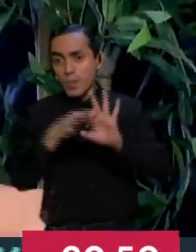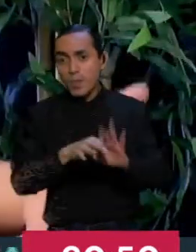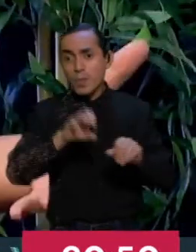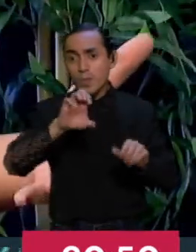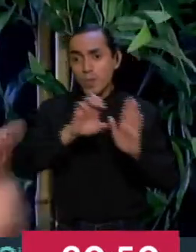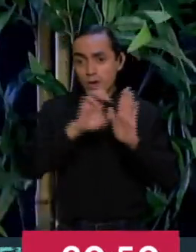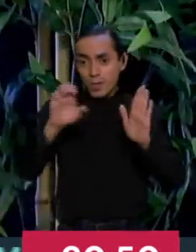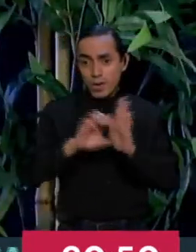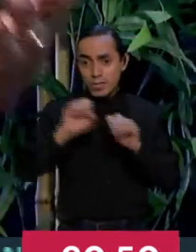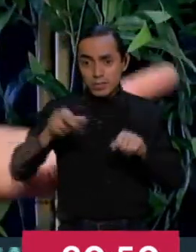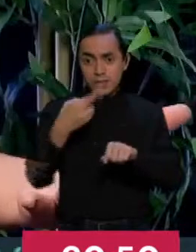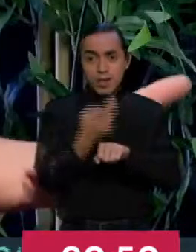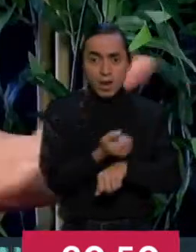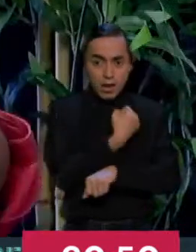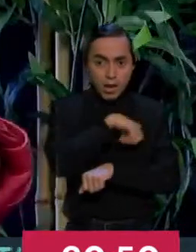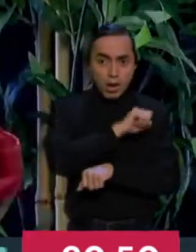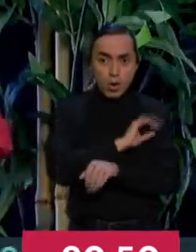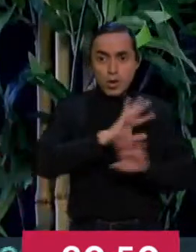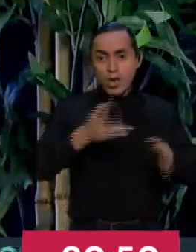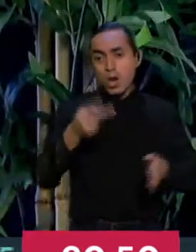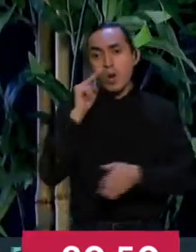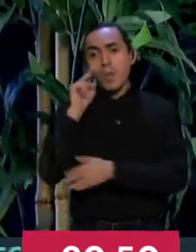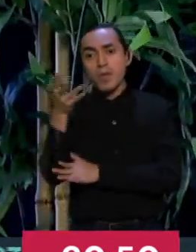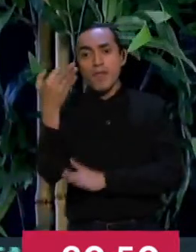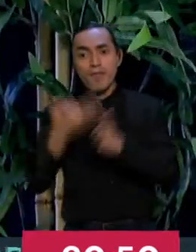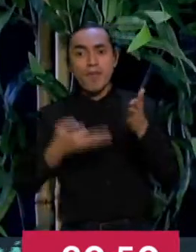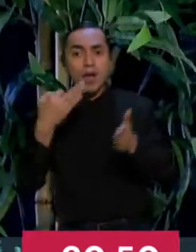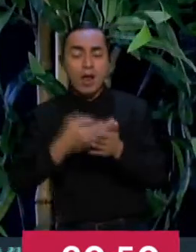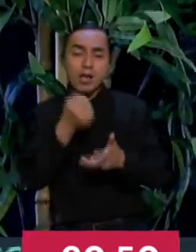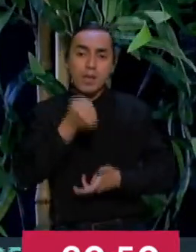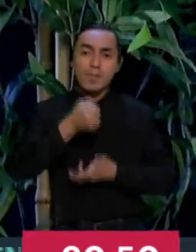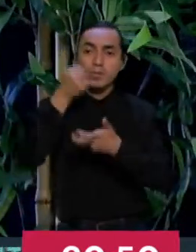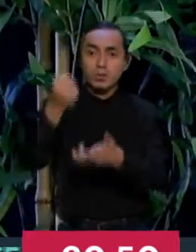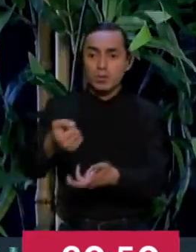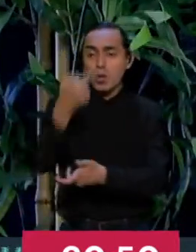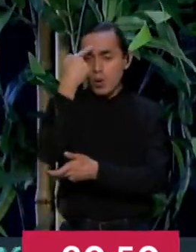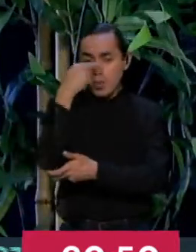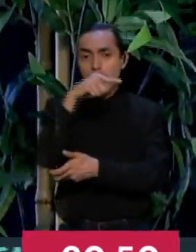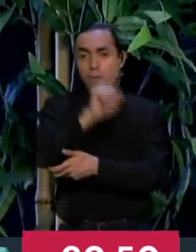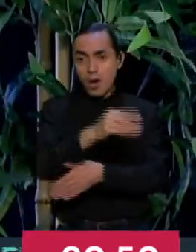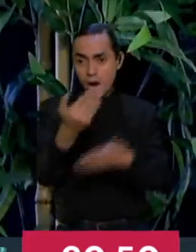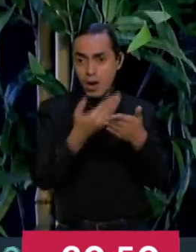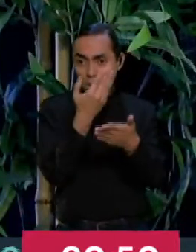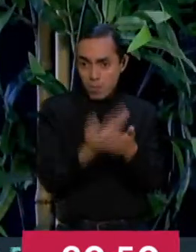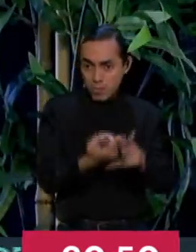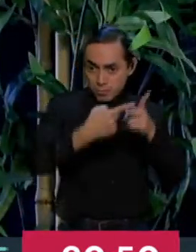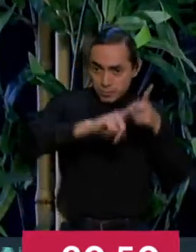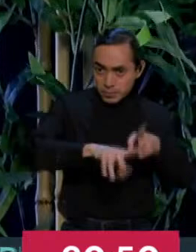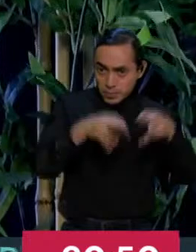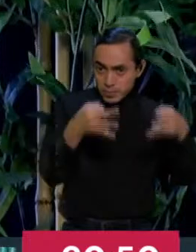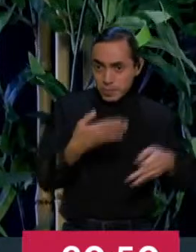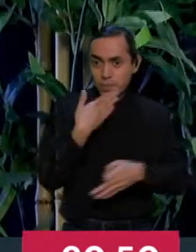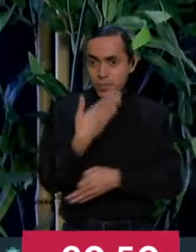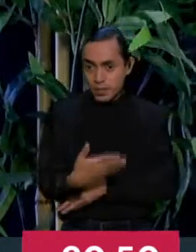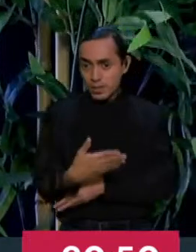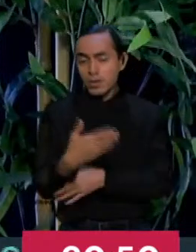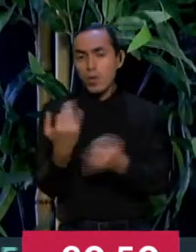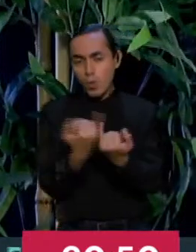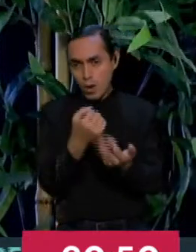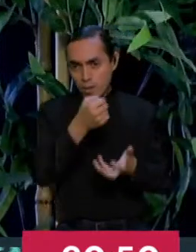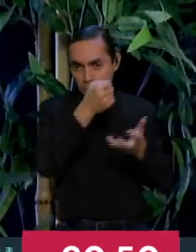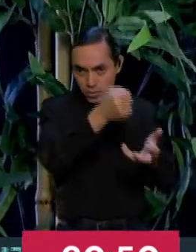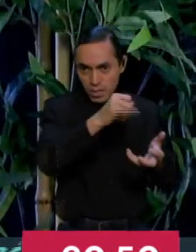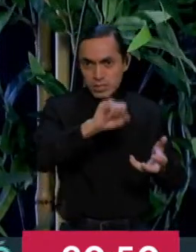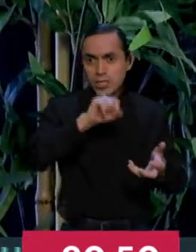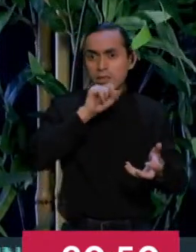de Salud, ¿no? Ya lo vimos también, hace falta más presupuesto también para echar a andar estas propuestas, pero más allá del presupuesto es planearlas bien